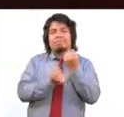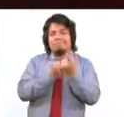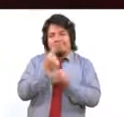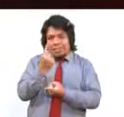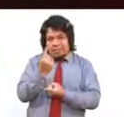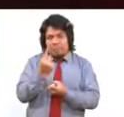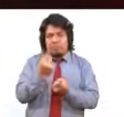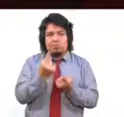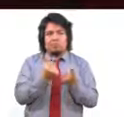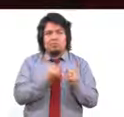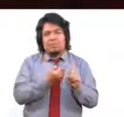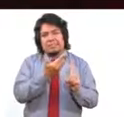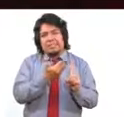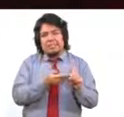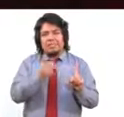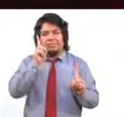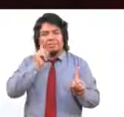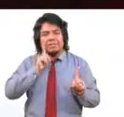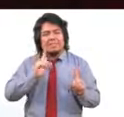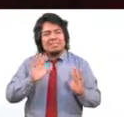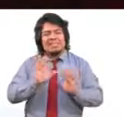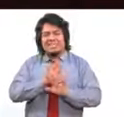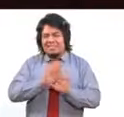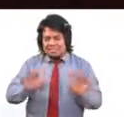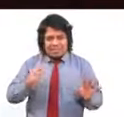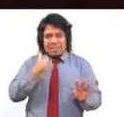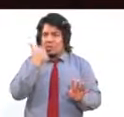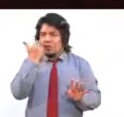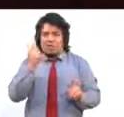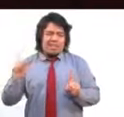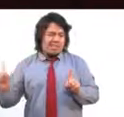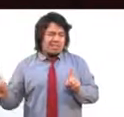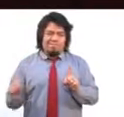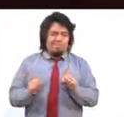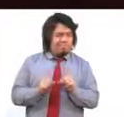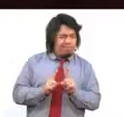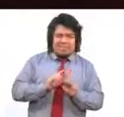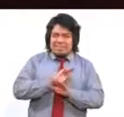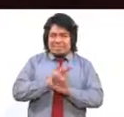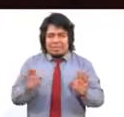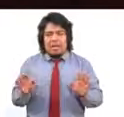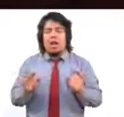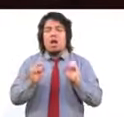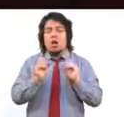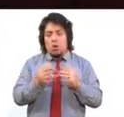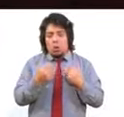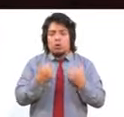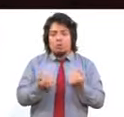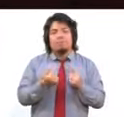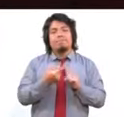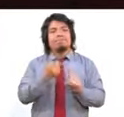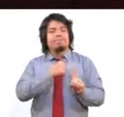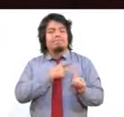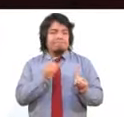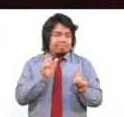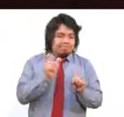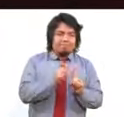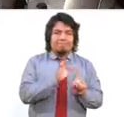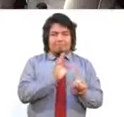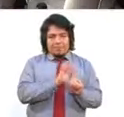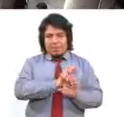una situación en donde dice, lo único que quiero es que no se me acerque, y nosotros las protegemos. Eso no quiere